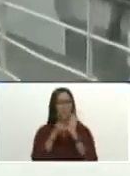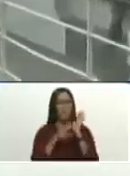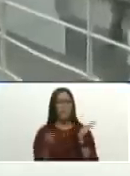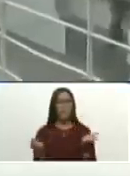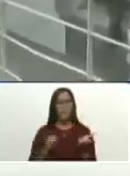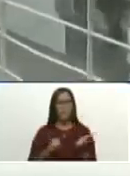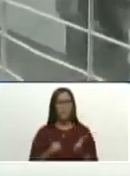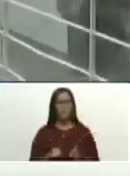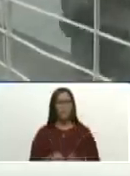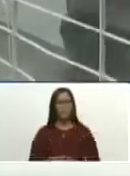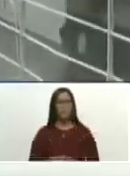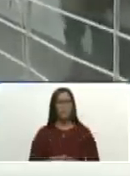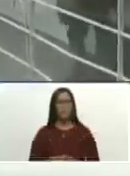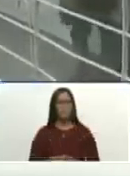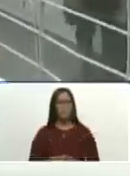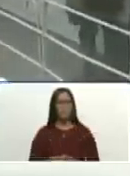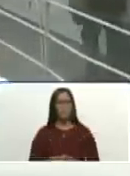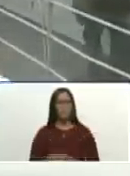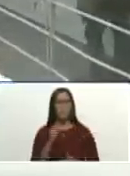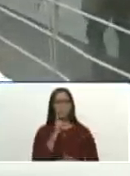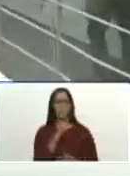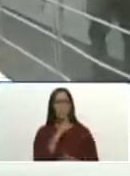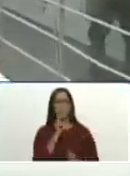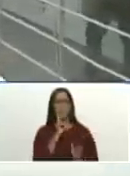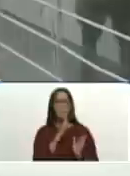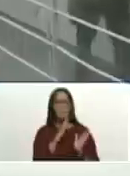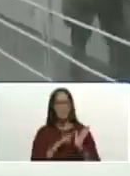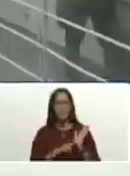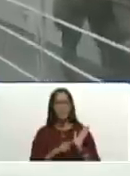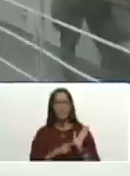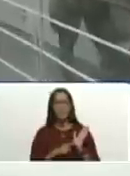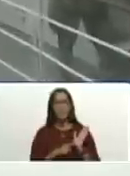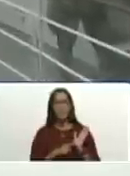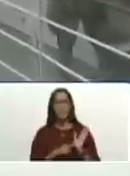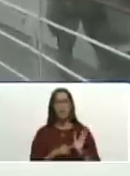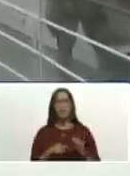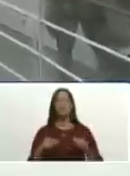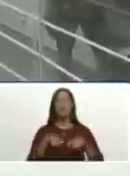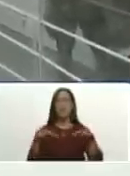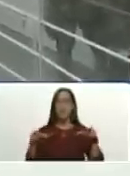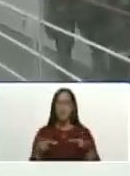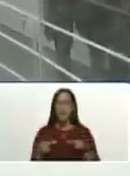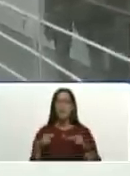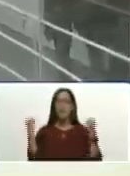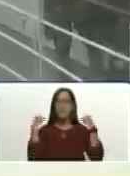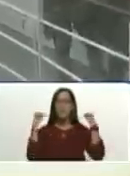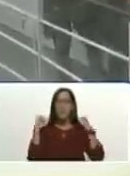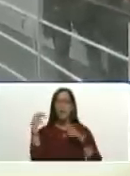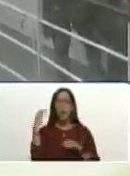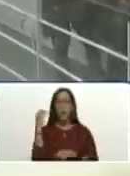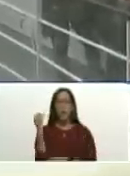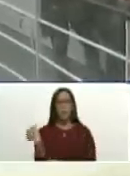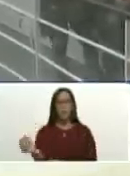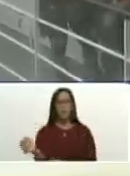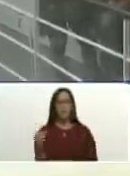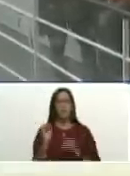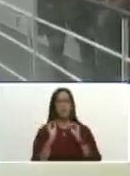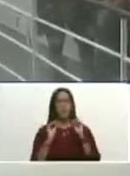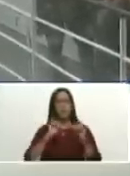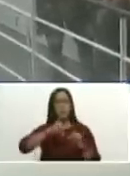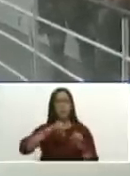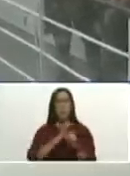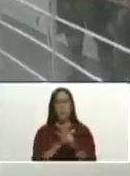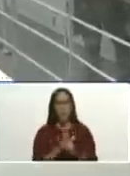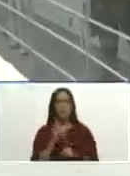Dando, con nombre y apellido, los campos de entrenamiento en Colombia. Lo denunció Jorge Rodríguez